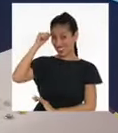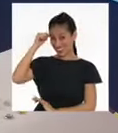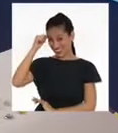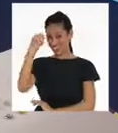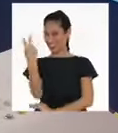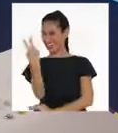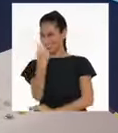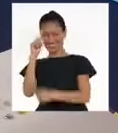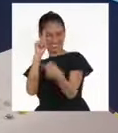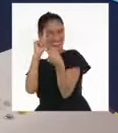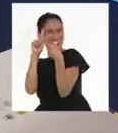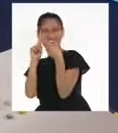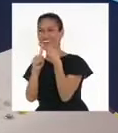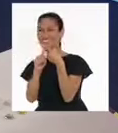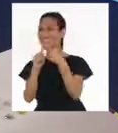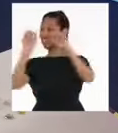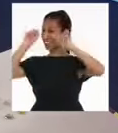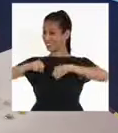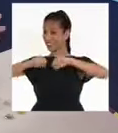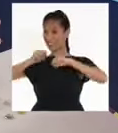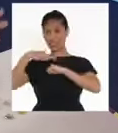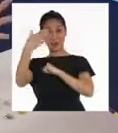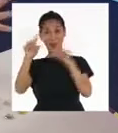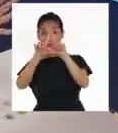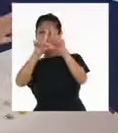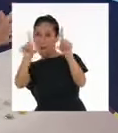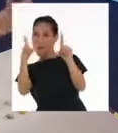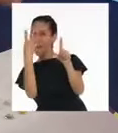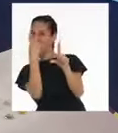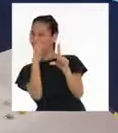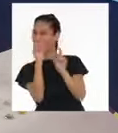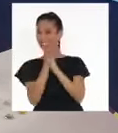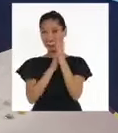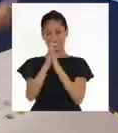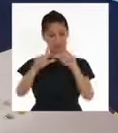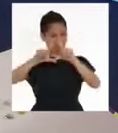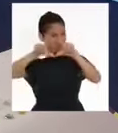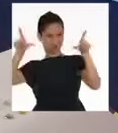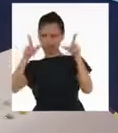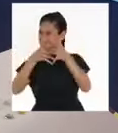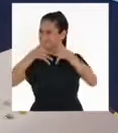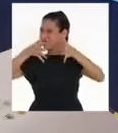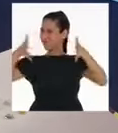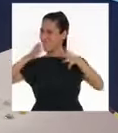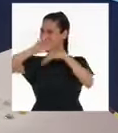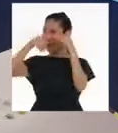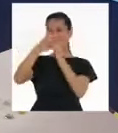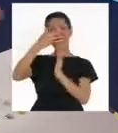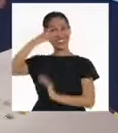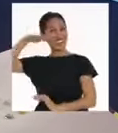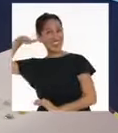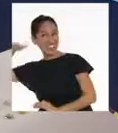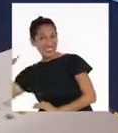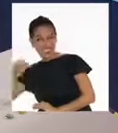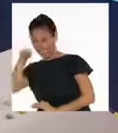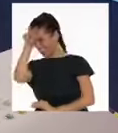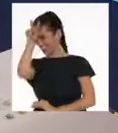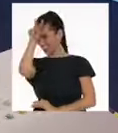misión y que por eso estamos conectados en esta red tan grande con las demás niñas y niños del Perú.